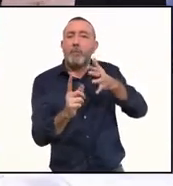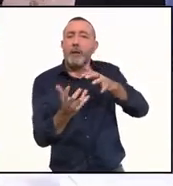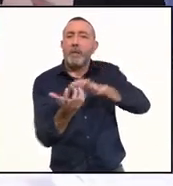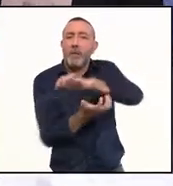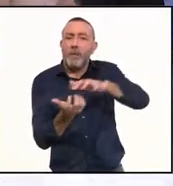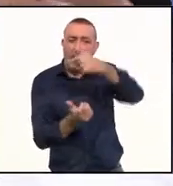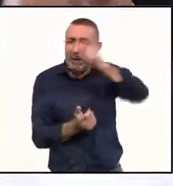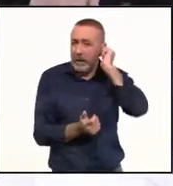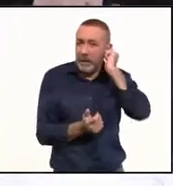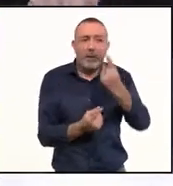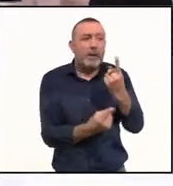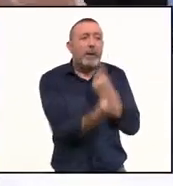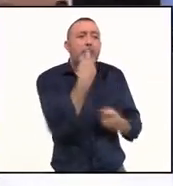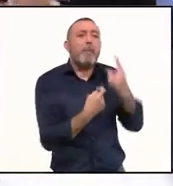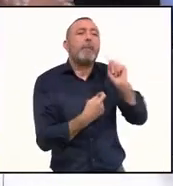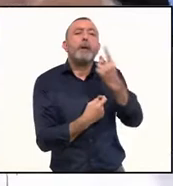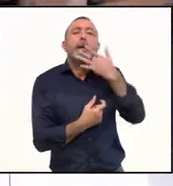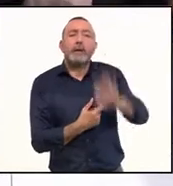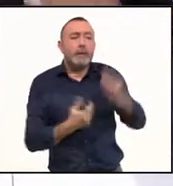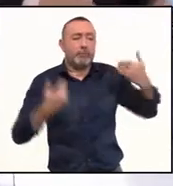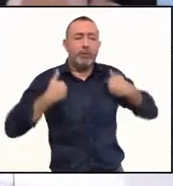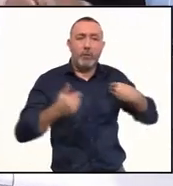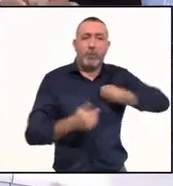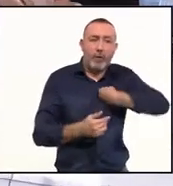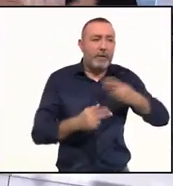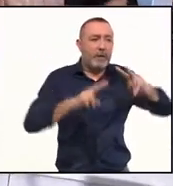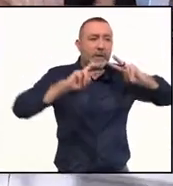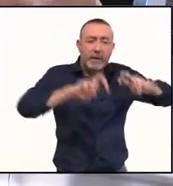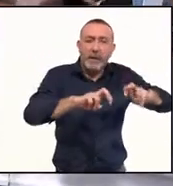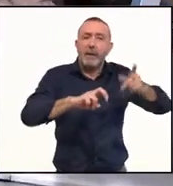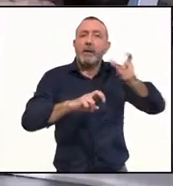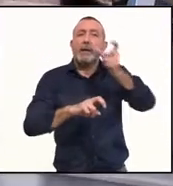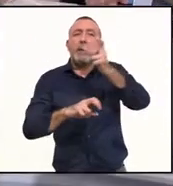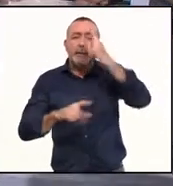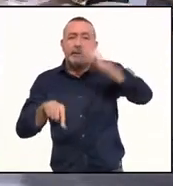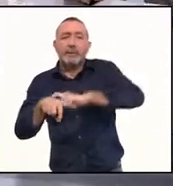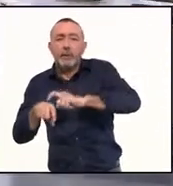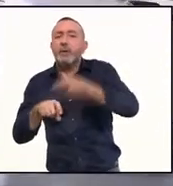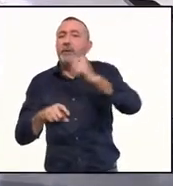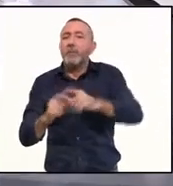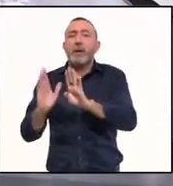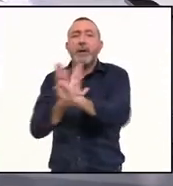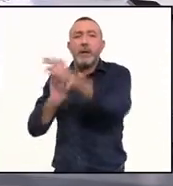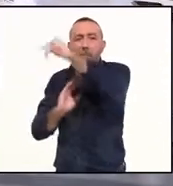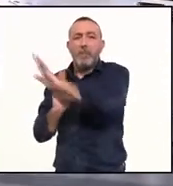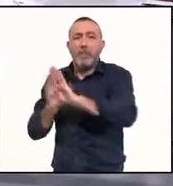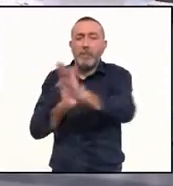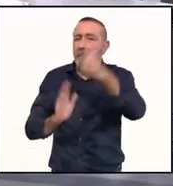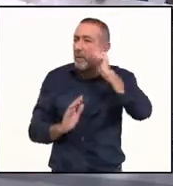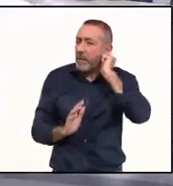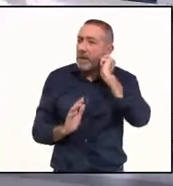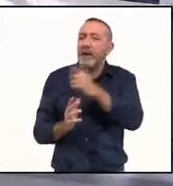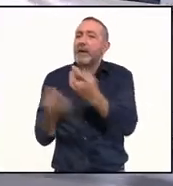pues se pregunta a la policía e investigadores psicólogos pero que aporta el vecindario vecinos y vecinas que tienen que decir